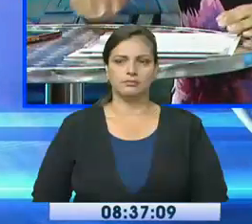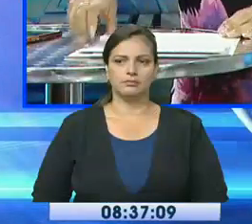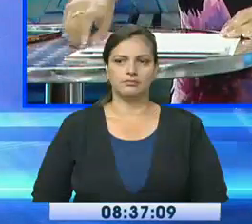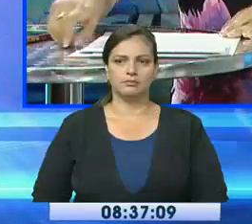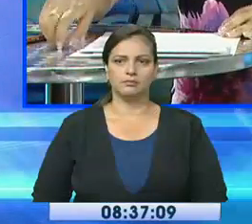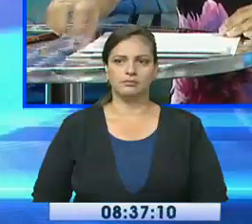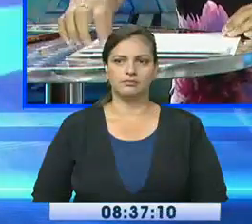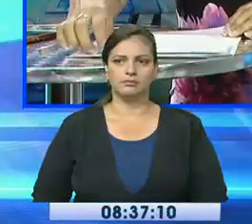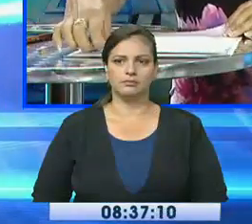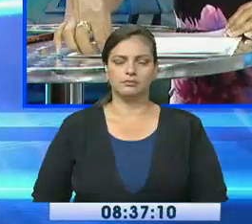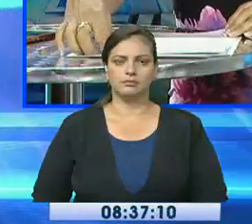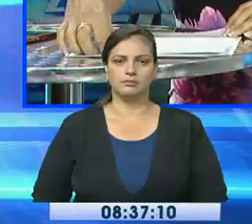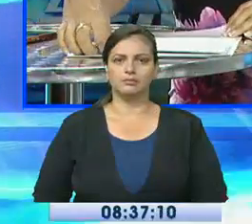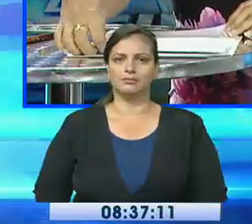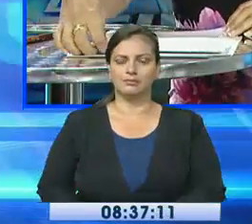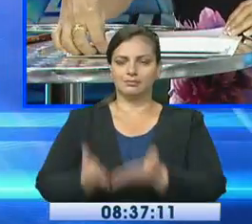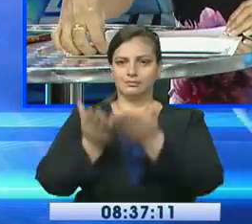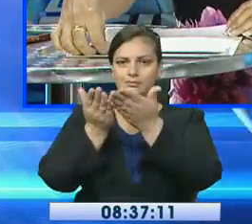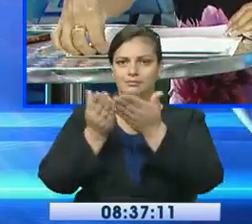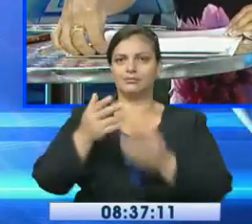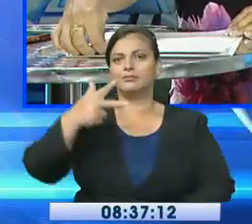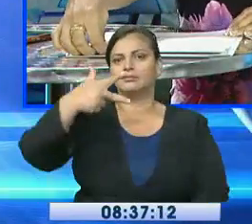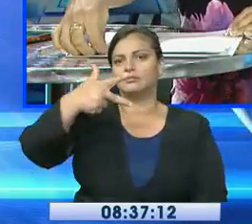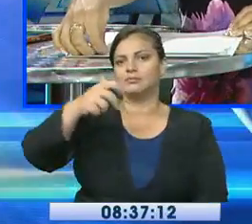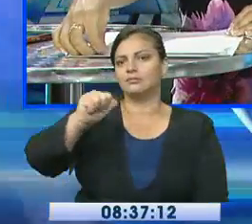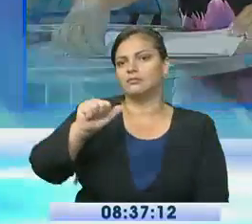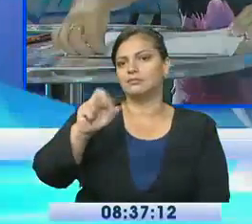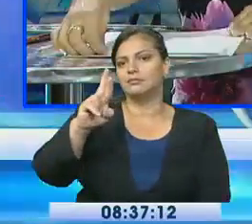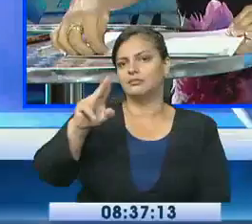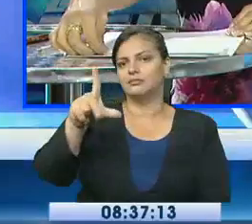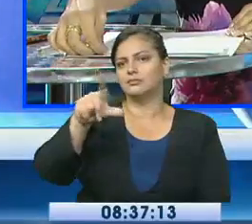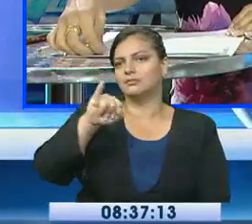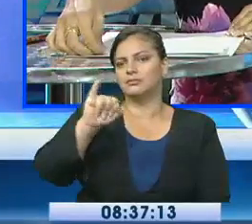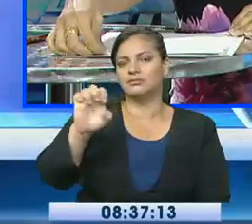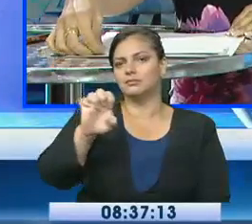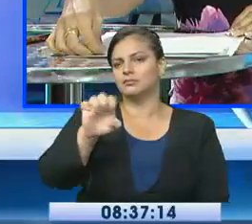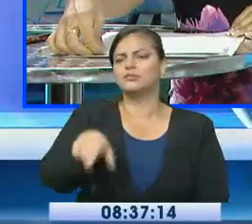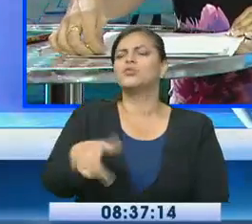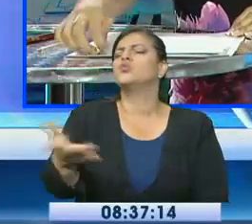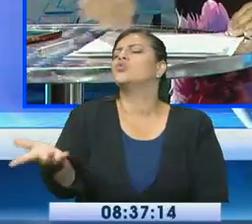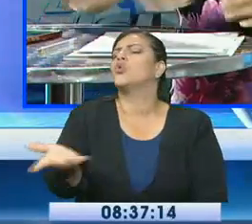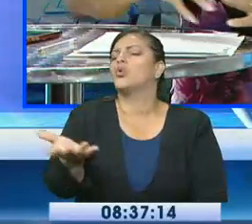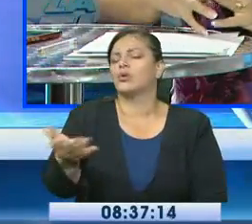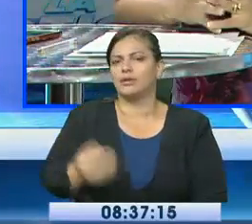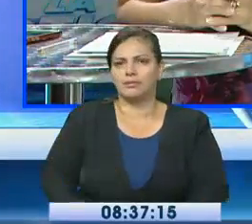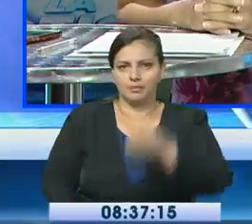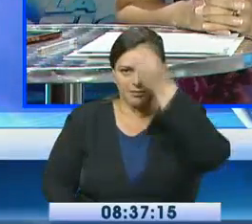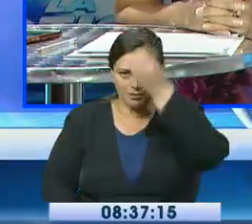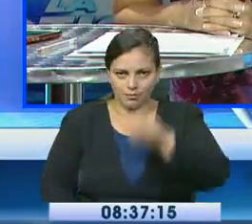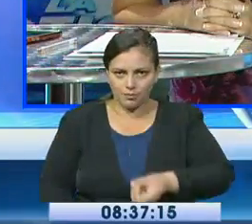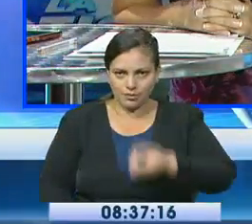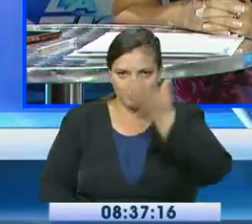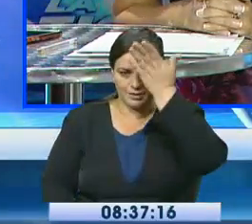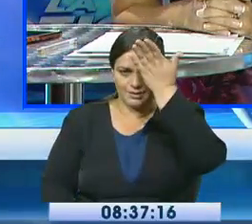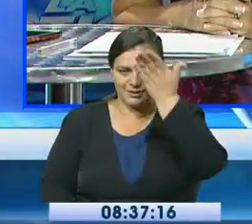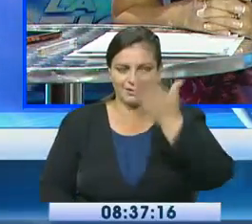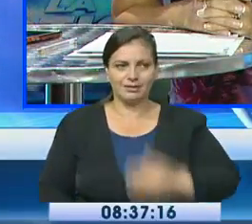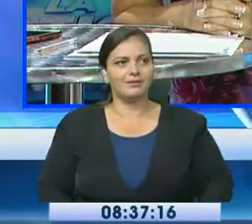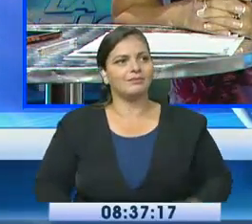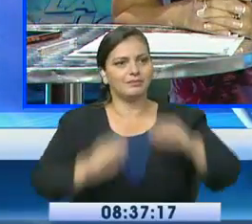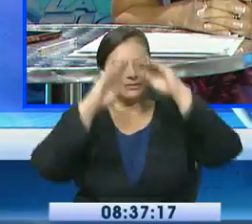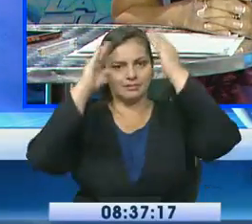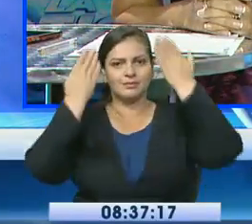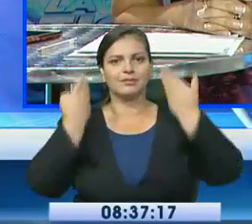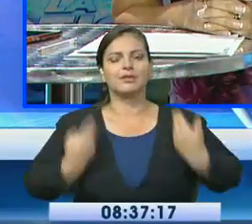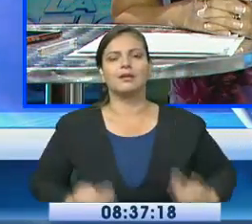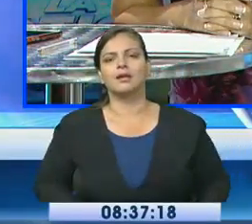Vamos a un enlace en vivo y en directo con Charlie Pisa, quien nos tiene novedades. ¿Dónde te encuentras, Charlie? Buenos días. Muchas gracias, Rosalena. Nos